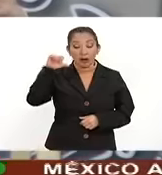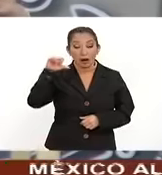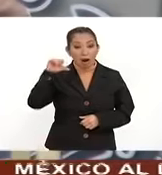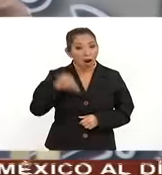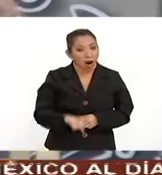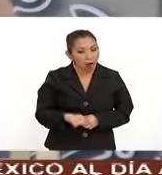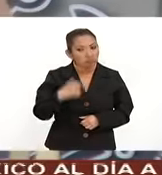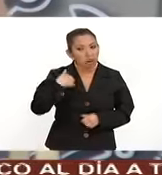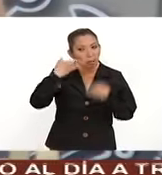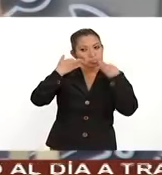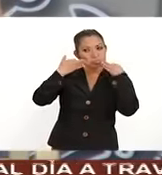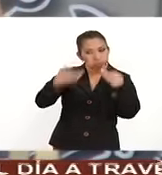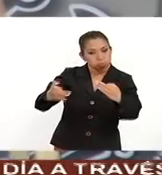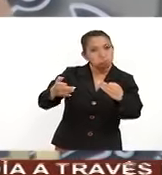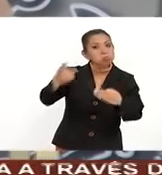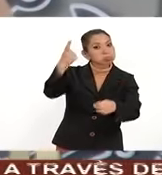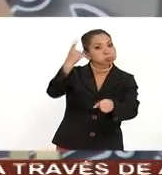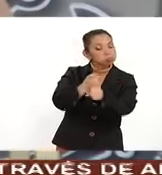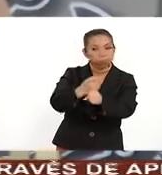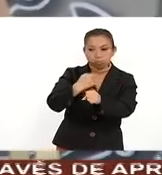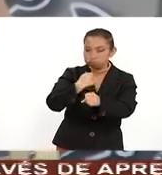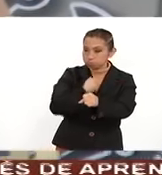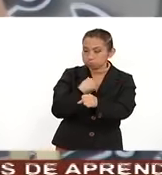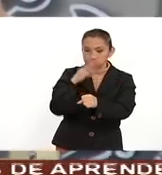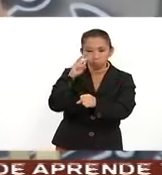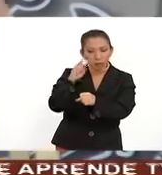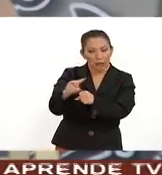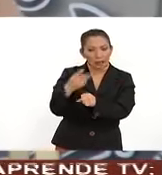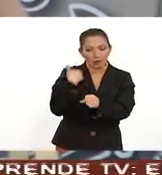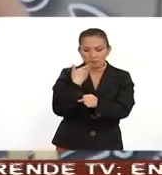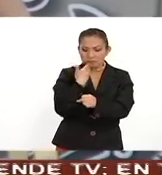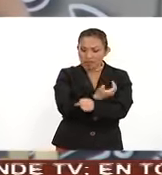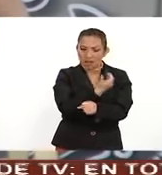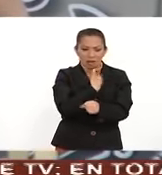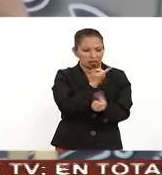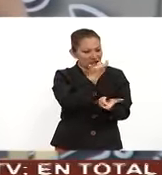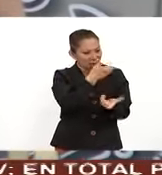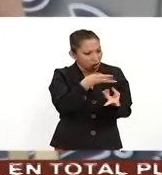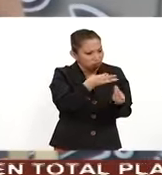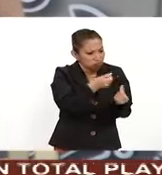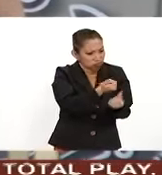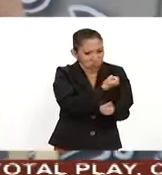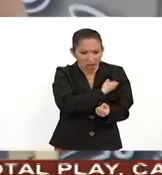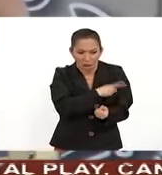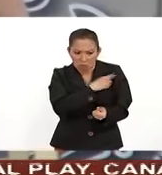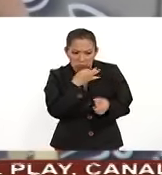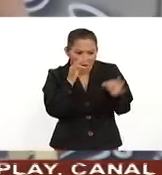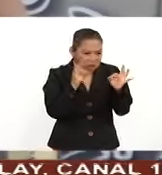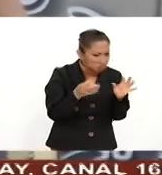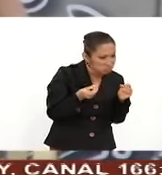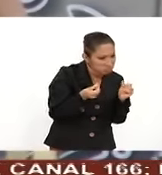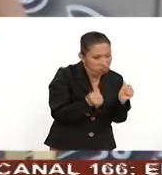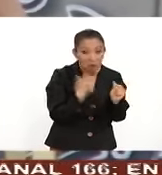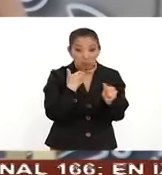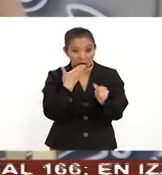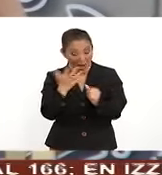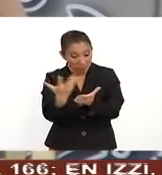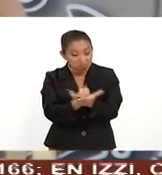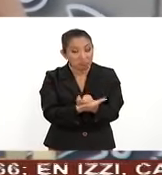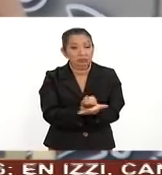He constatado de primera mano que el sano ejercicio de los recursos institucionales produce grandes